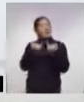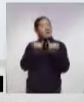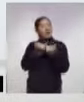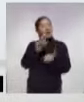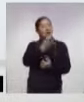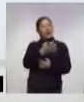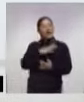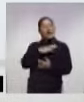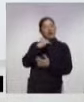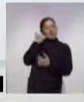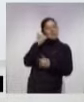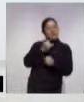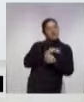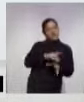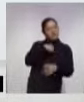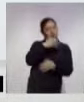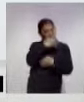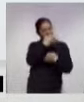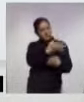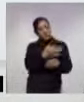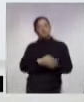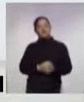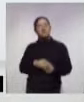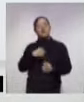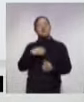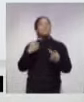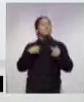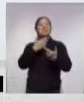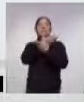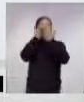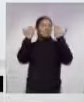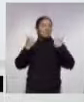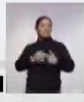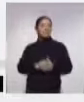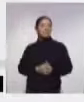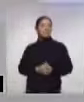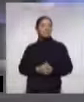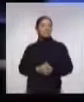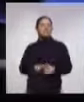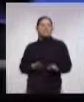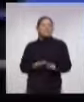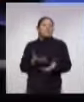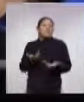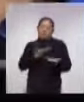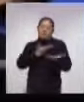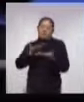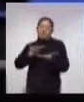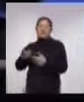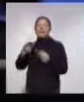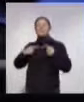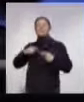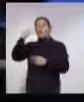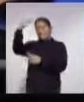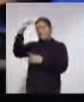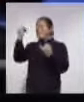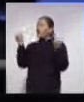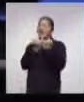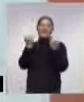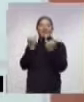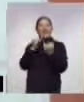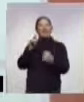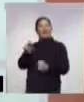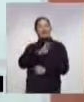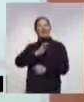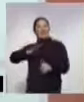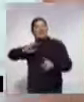esa información a personas que no sabemos con qué uso las puedan dar, ¿no? La población adulta no está exenta de ser